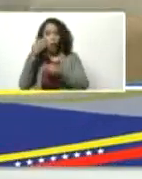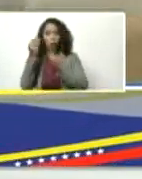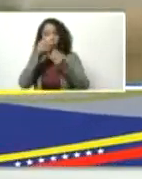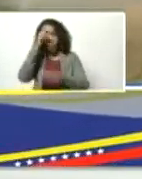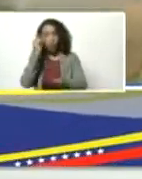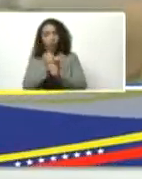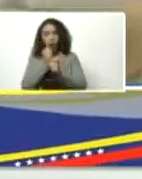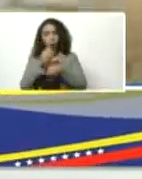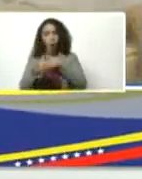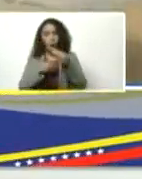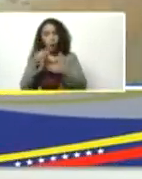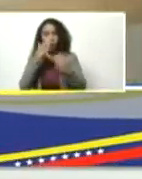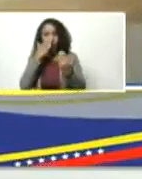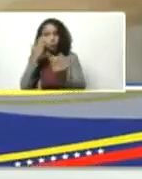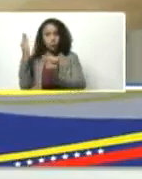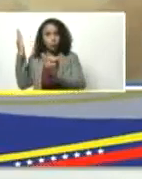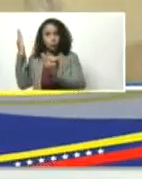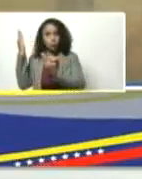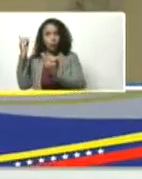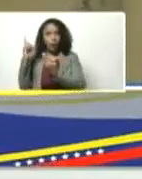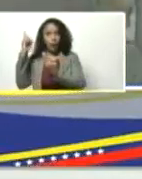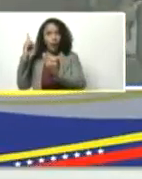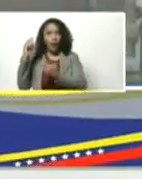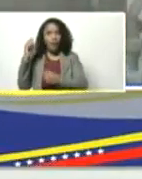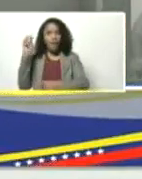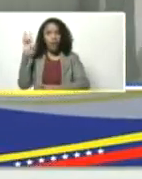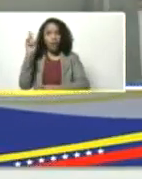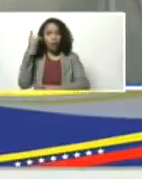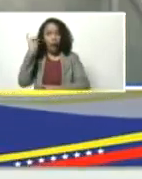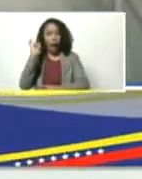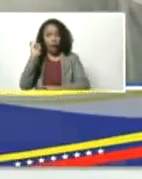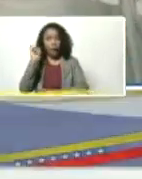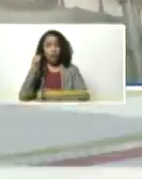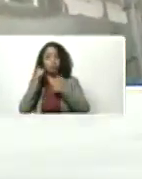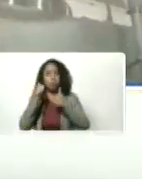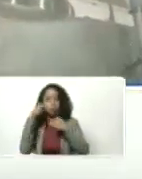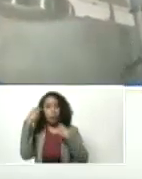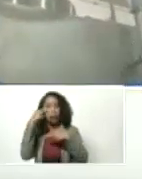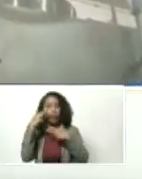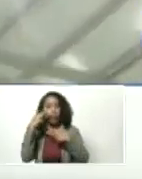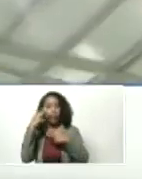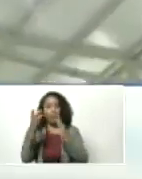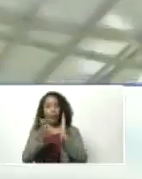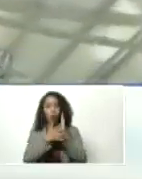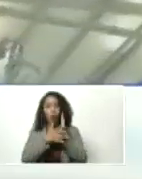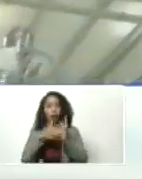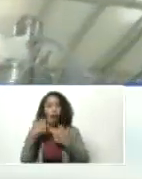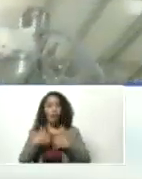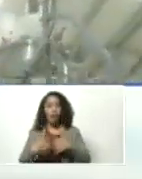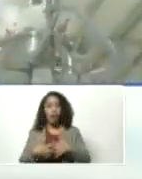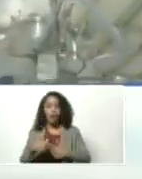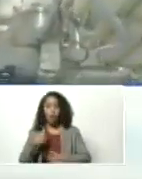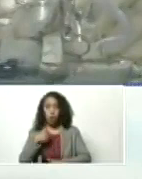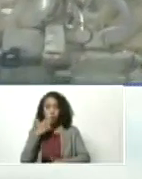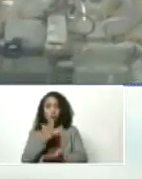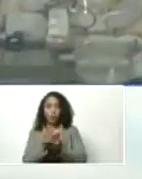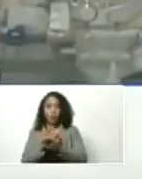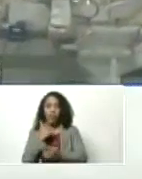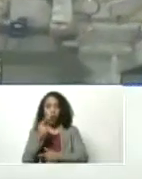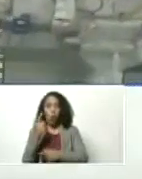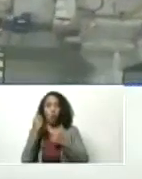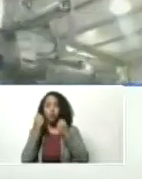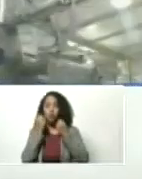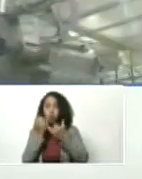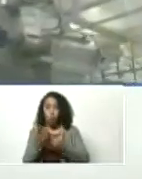haciendo. Venezuela tiene un buen nivel de tecnología en su industria, siempre lo digo, buen nivel de desarrollo,